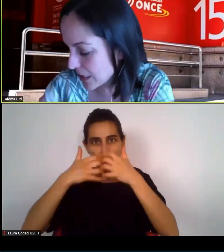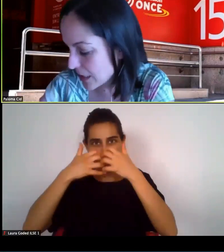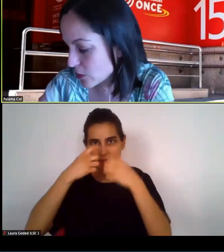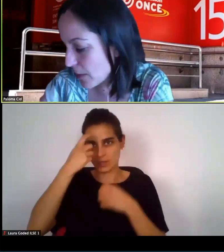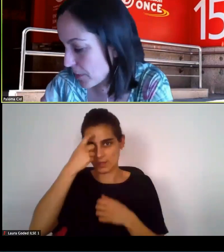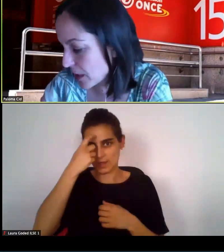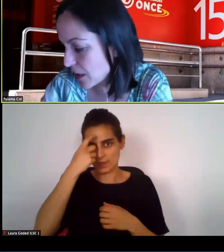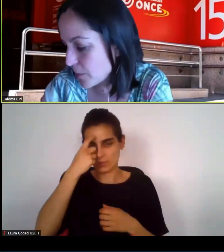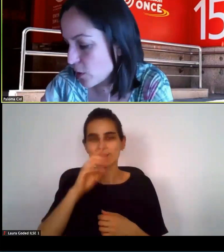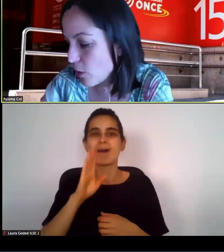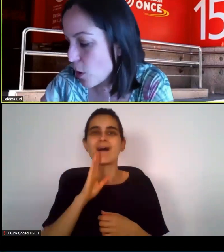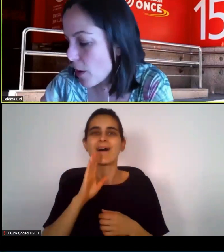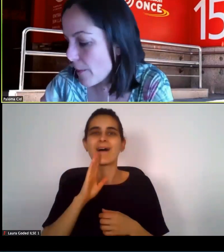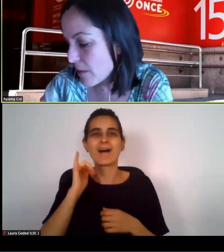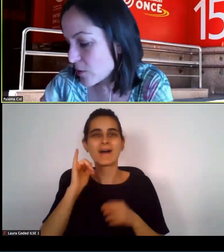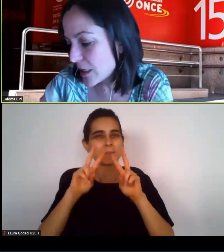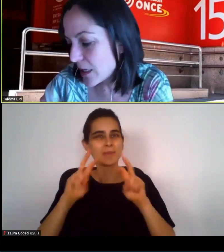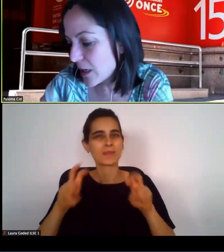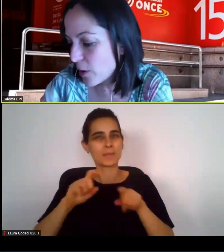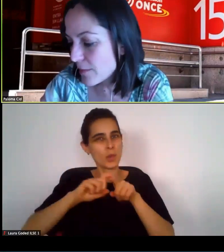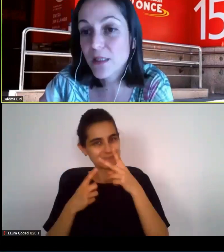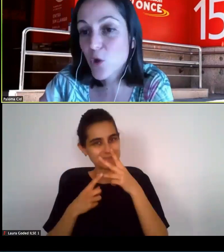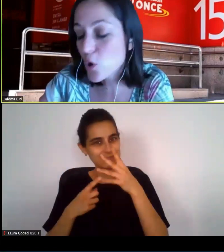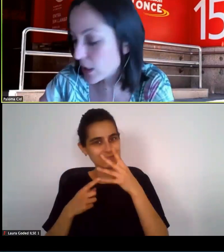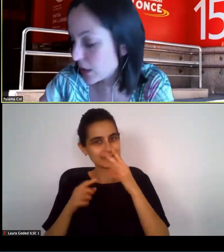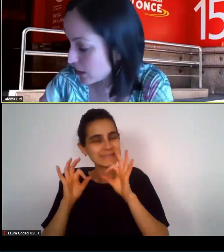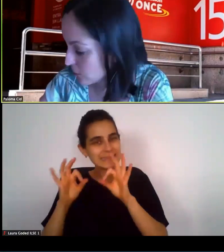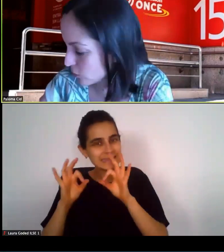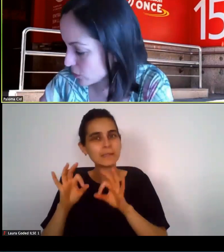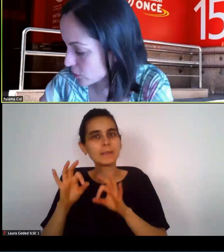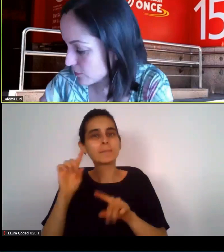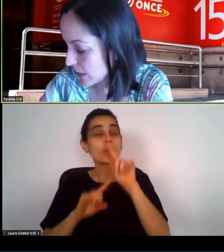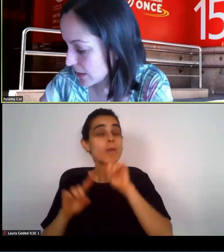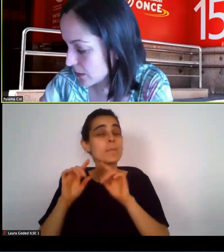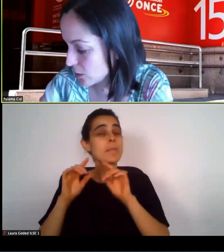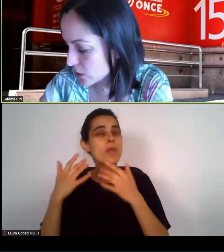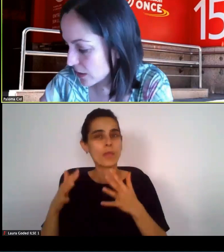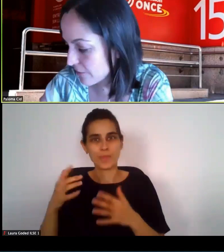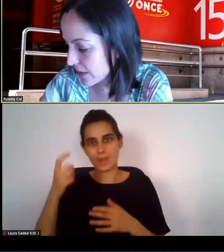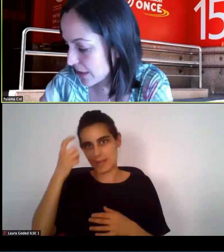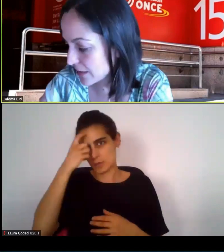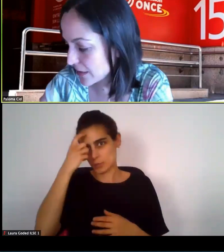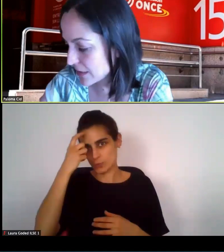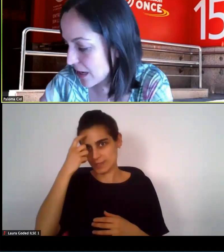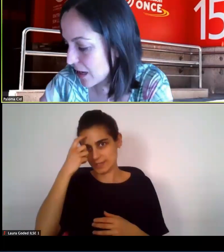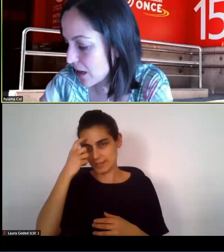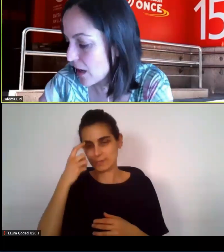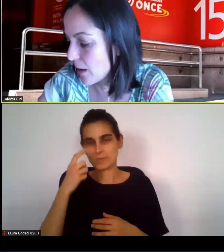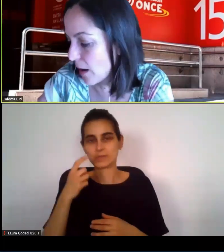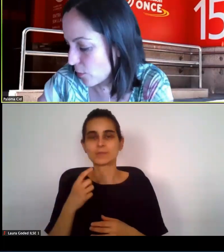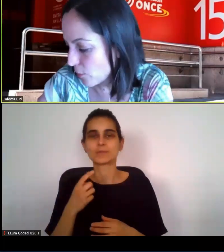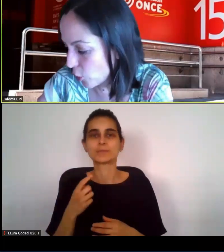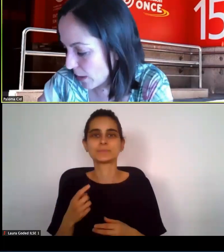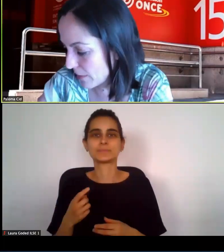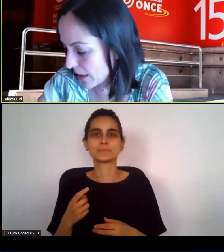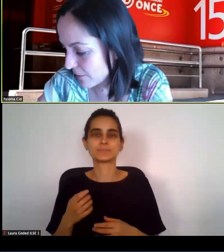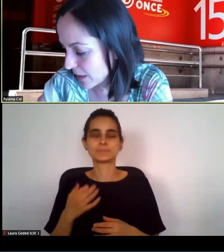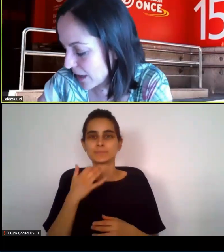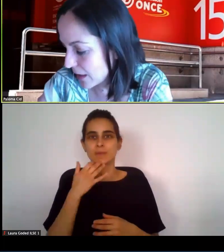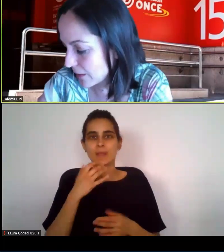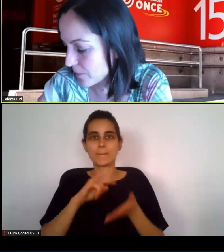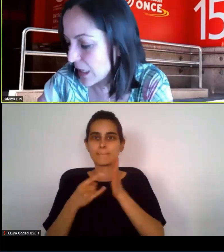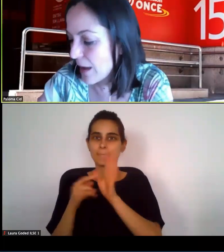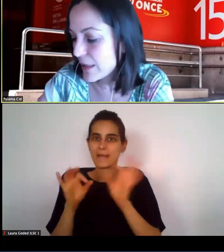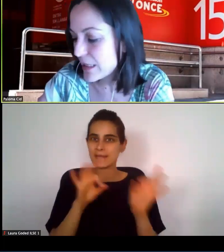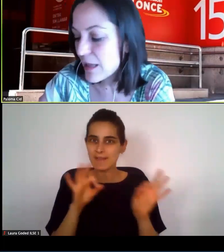que teníamos al principio, vamos a tener problemas con los componentes cognitivos, ¿vale? Los referentes a lo mejor a